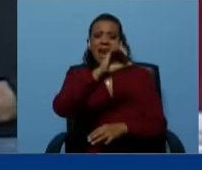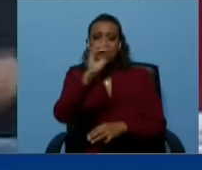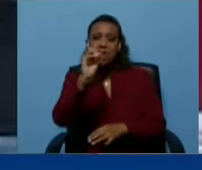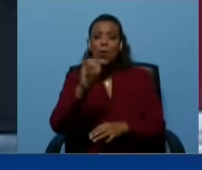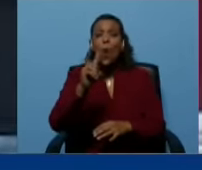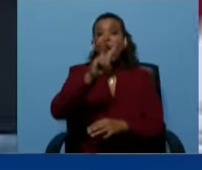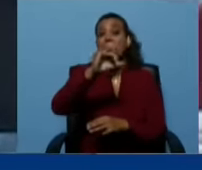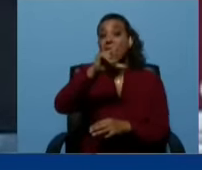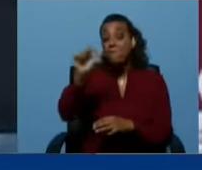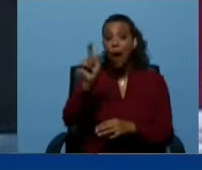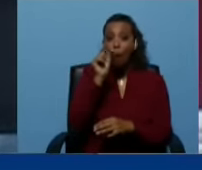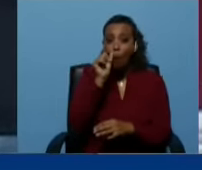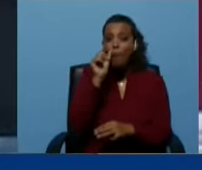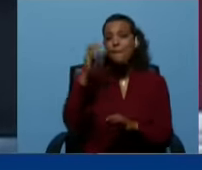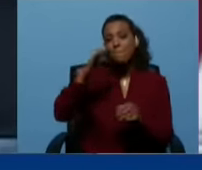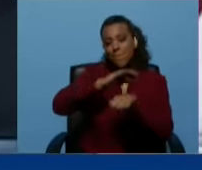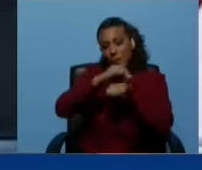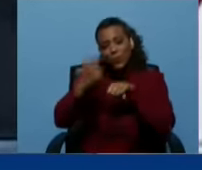Silita, presente.